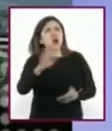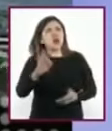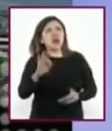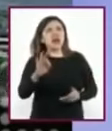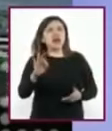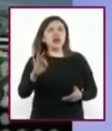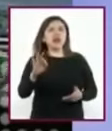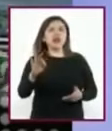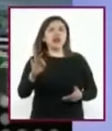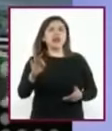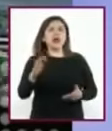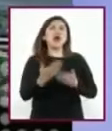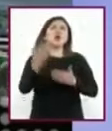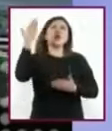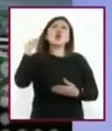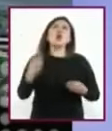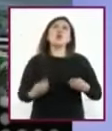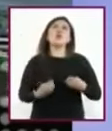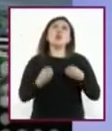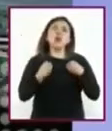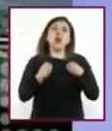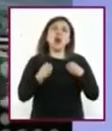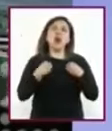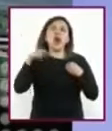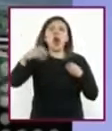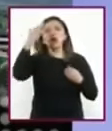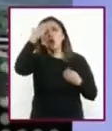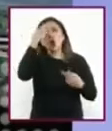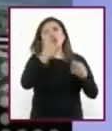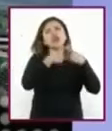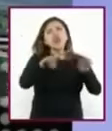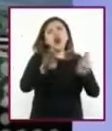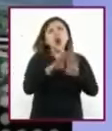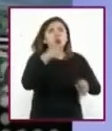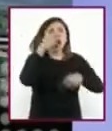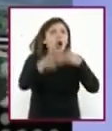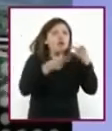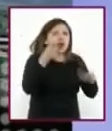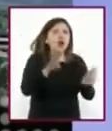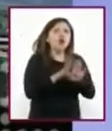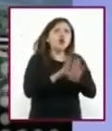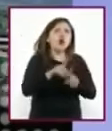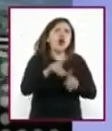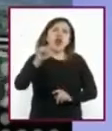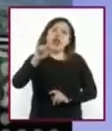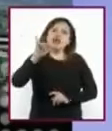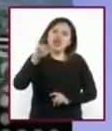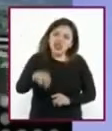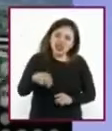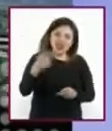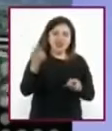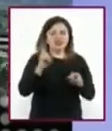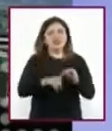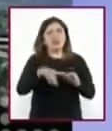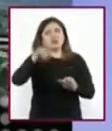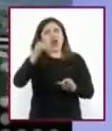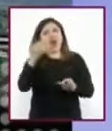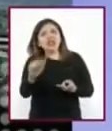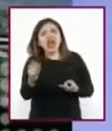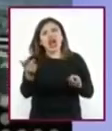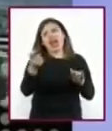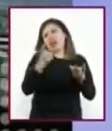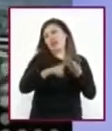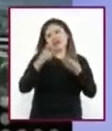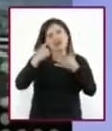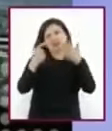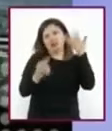sea, hace tiempo vivieron y, o sea, ellas conocieron distintas formas de hablar, como el latín, el maya, así, ¿no? Tantas formas